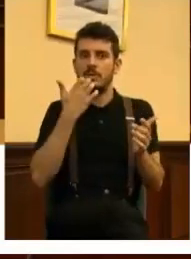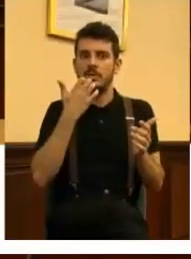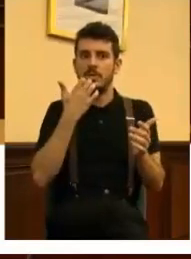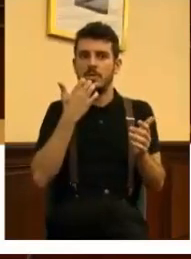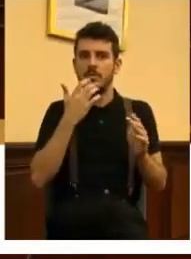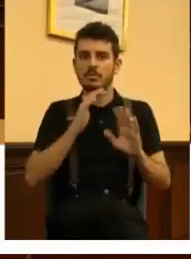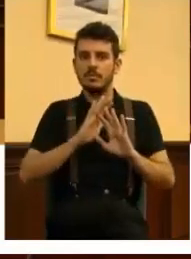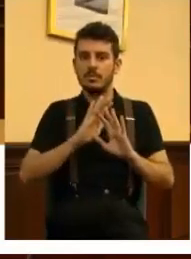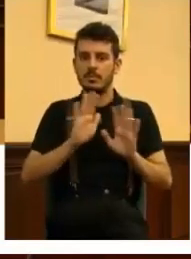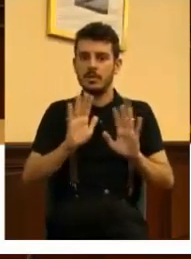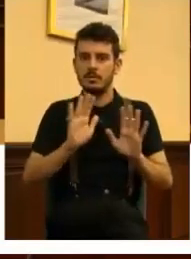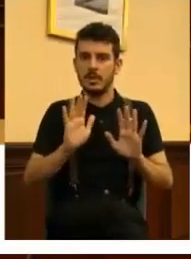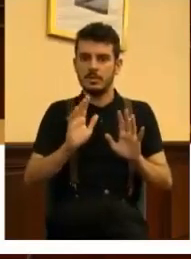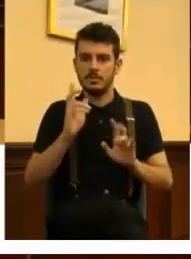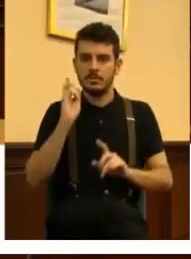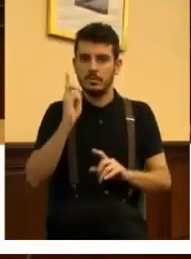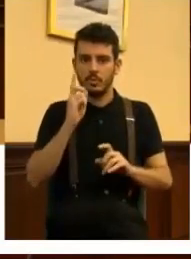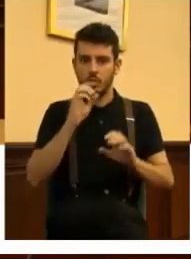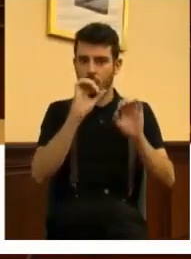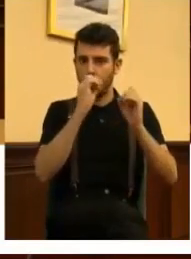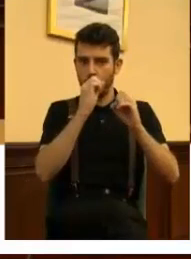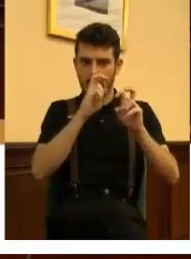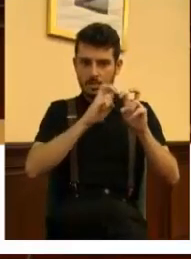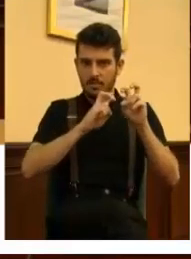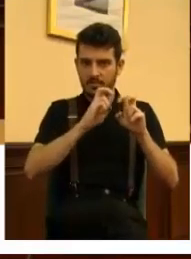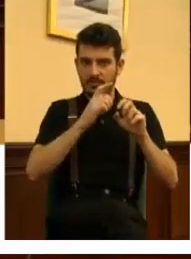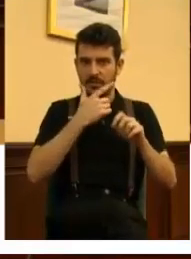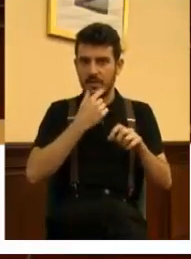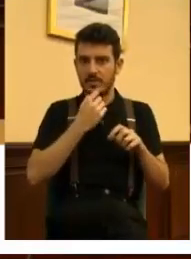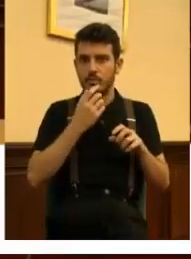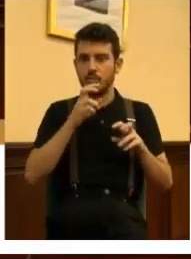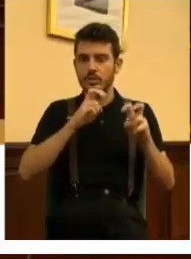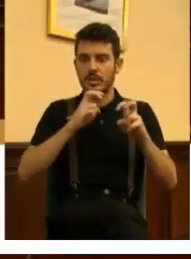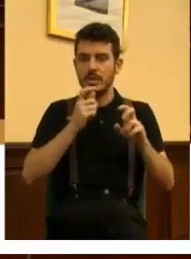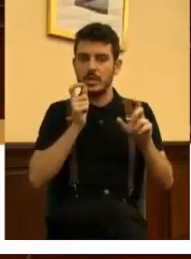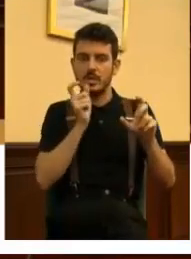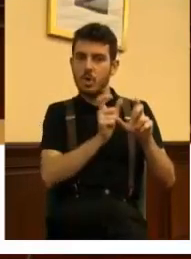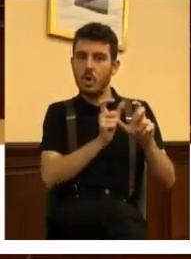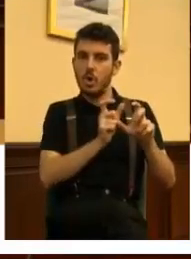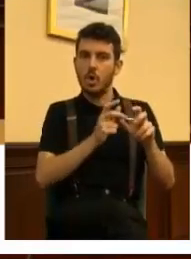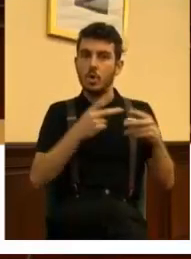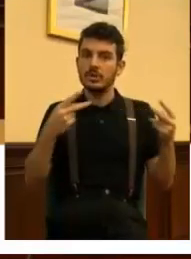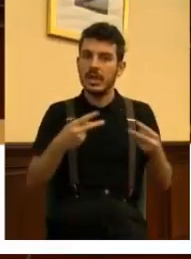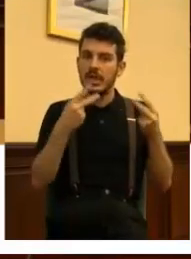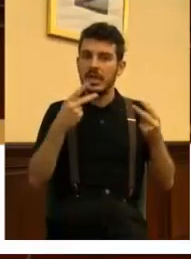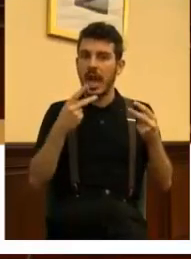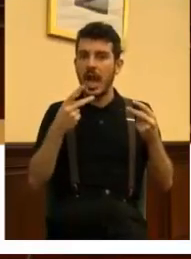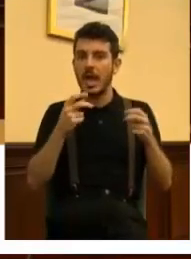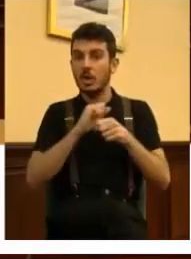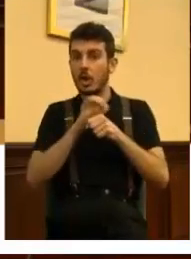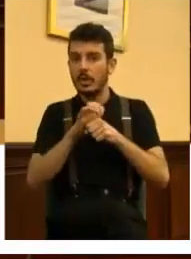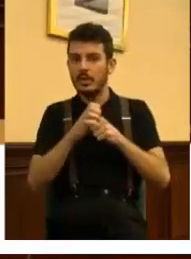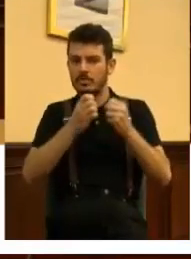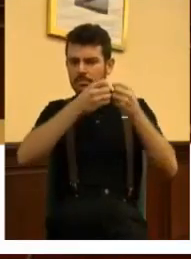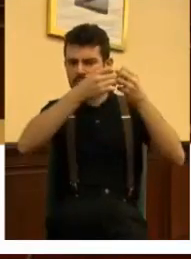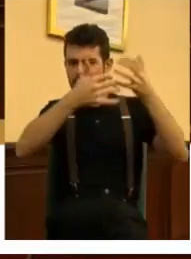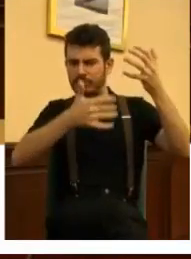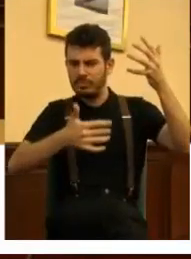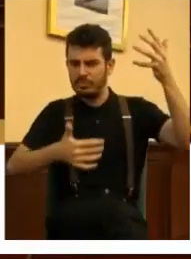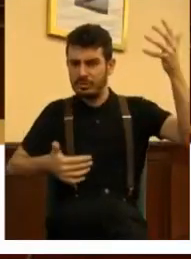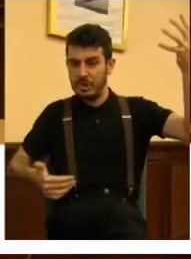que hacer una sencilla búsqueda en Google, pones hostelería, pones COVID y te salen